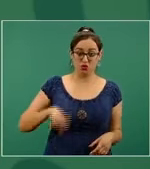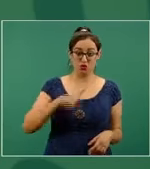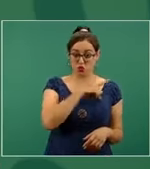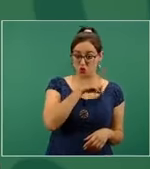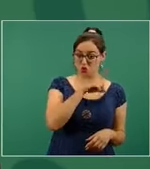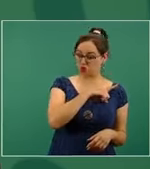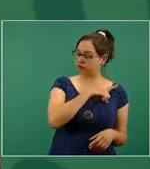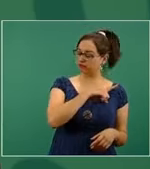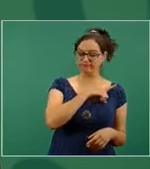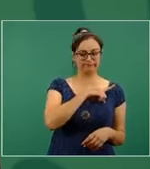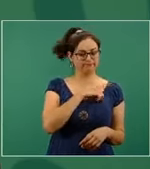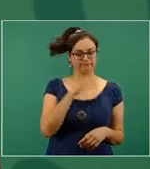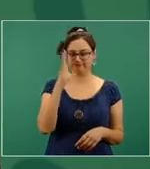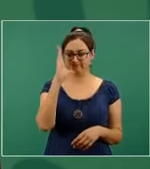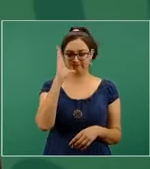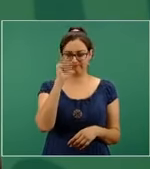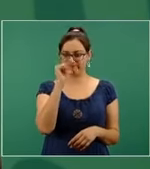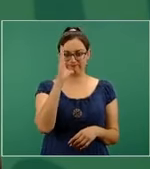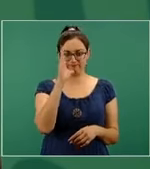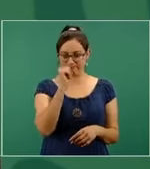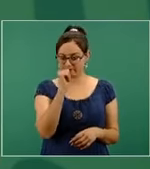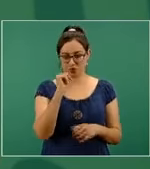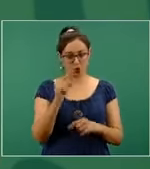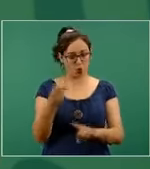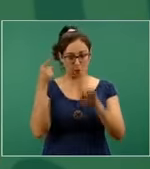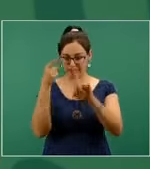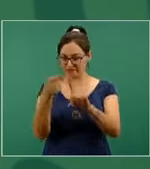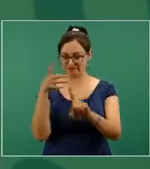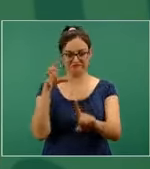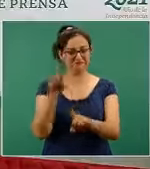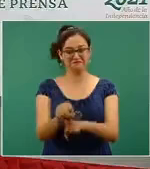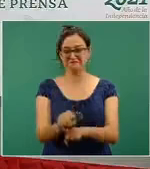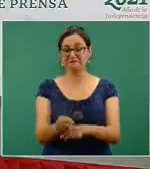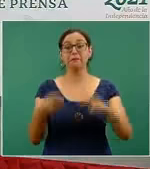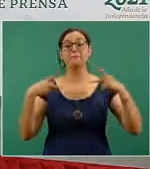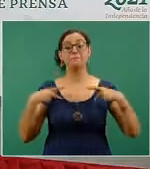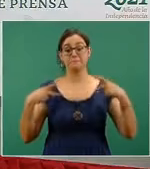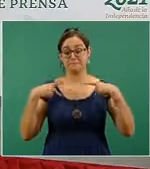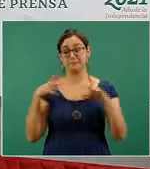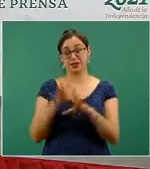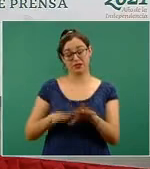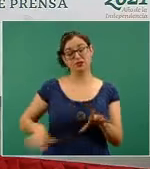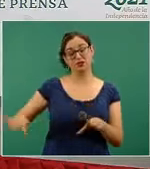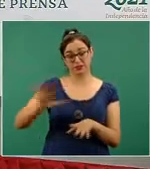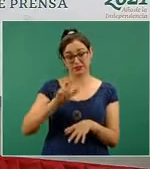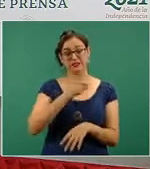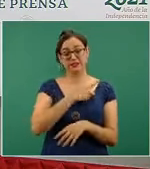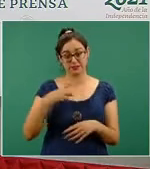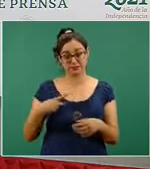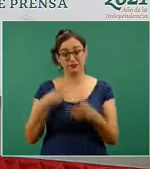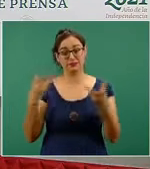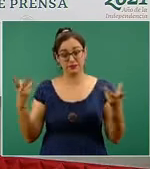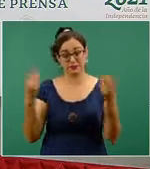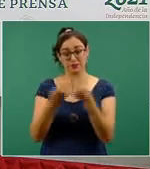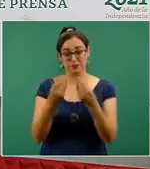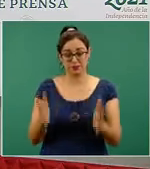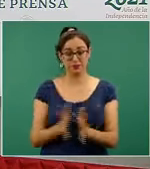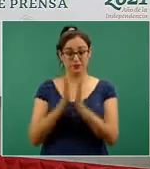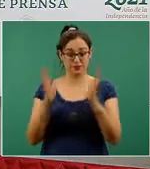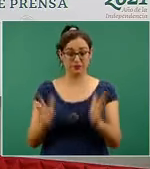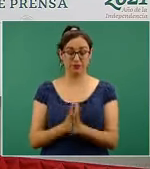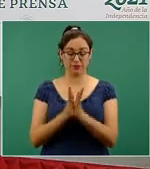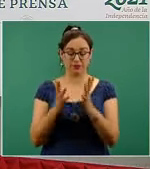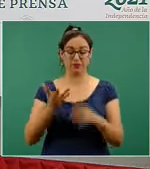alcanzar el potencial ni los objetivos si nosotros como ciudadanía a su vez también no nos sumamos a llevarlas